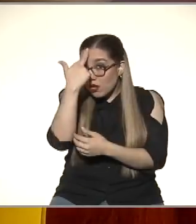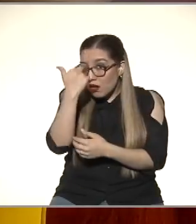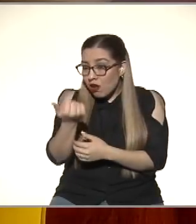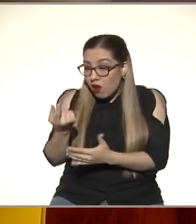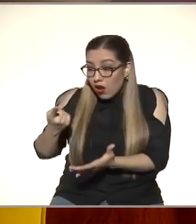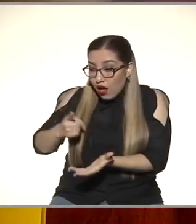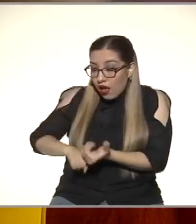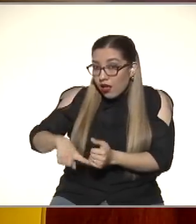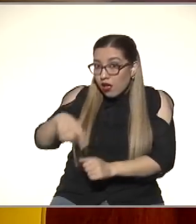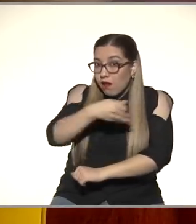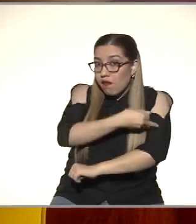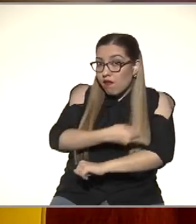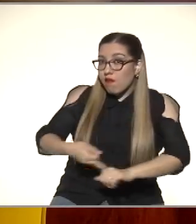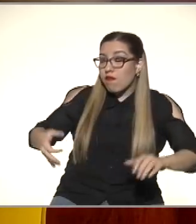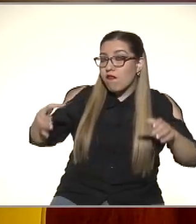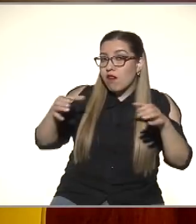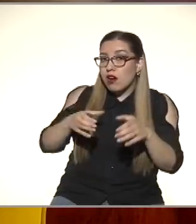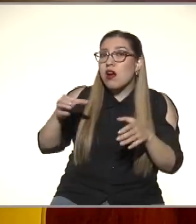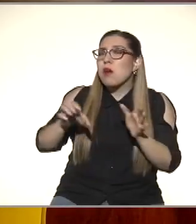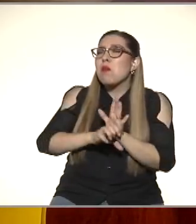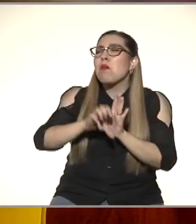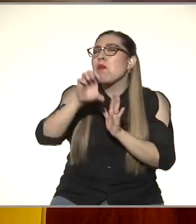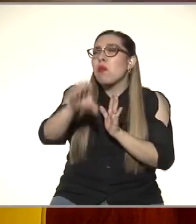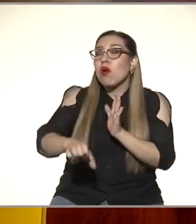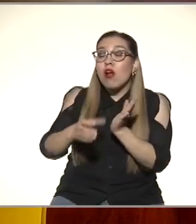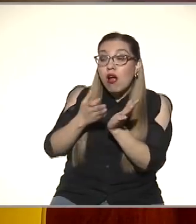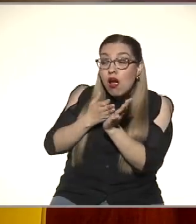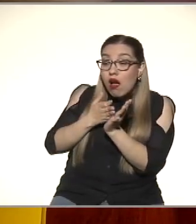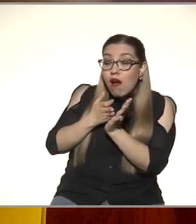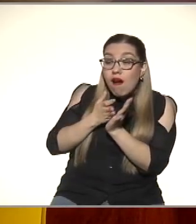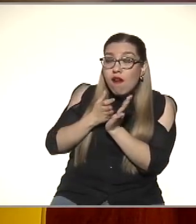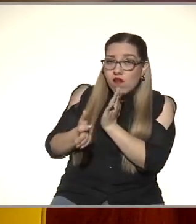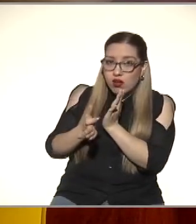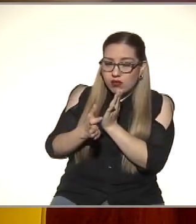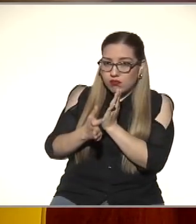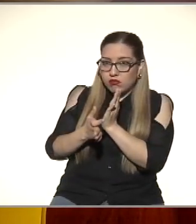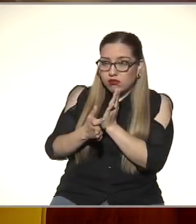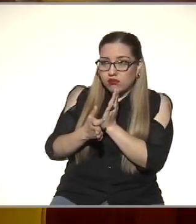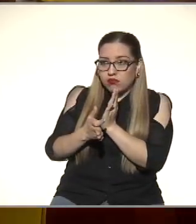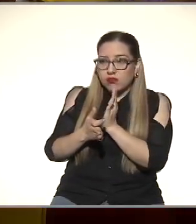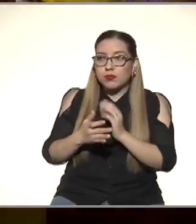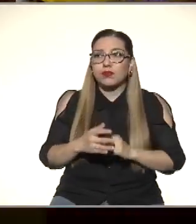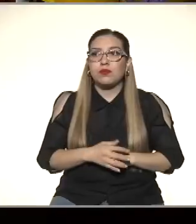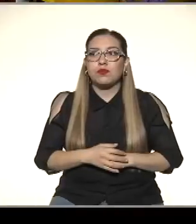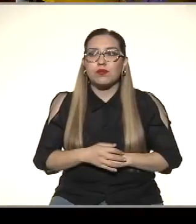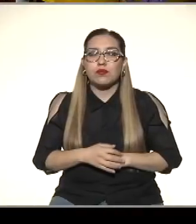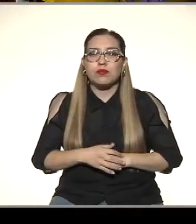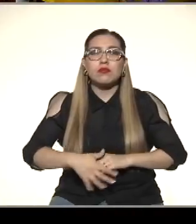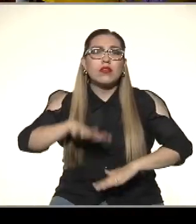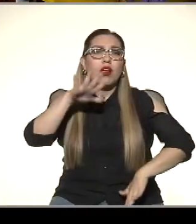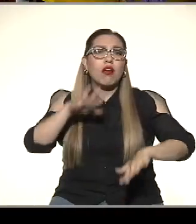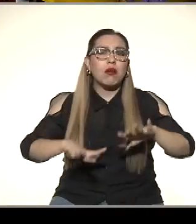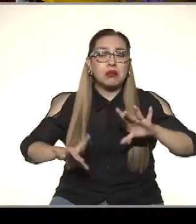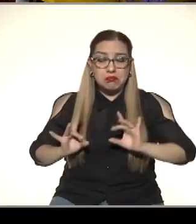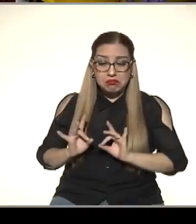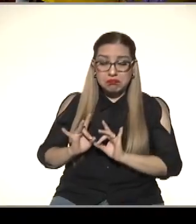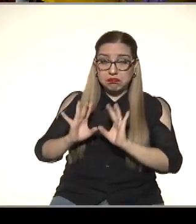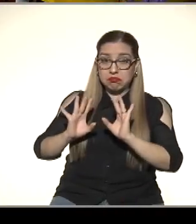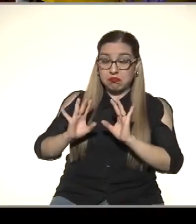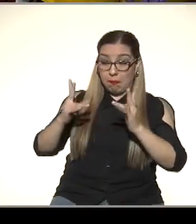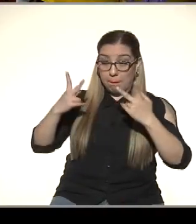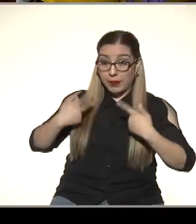familia. Por ejemplo, es muy común que las infidelidades se den por causas como la muerte de algún familiar